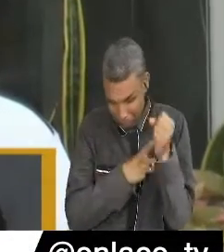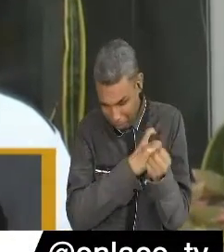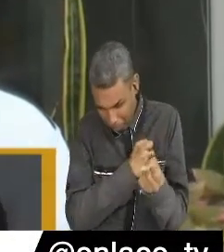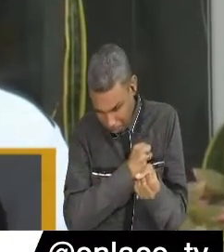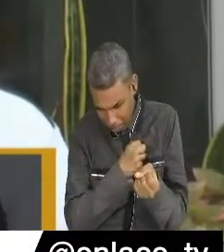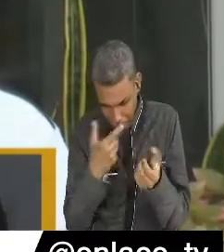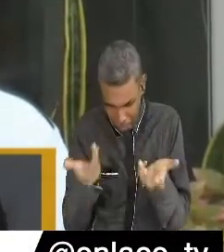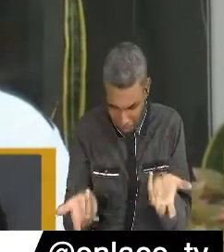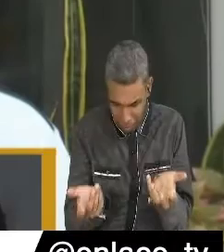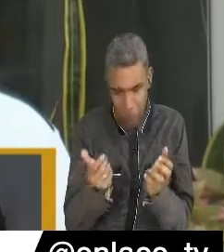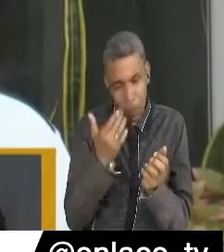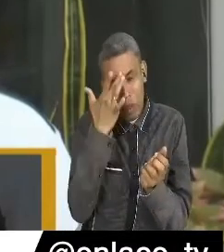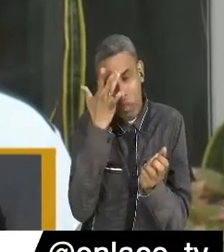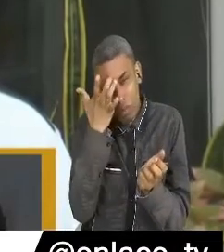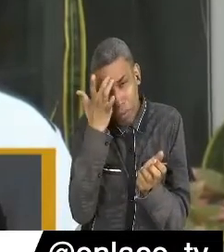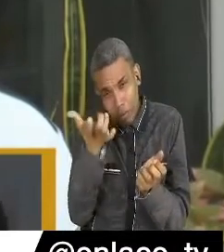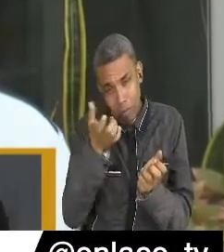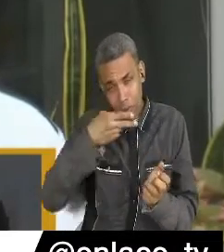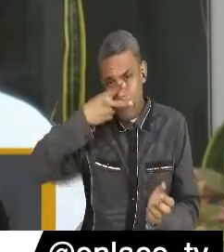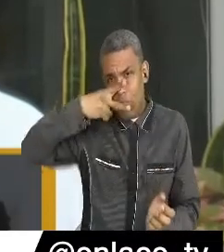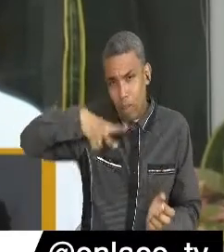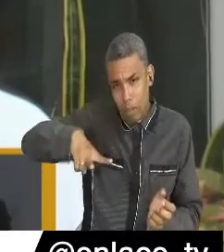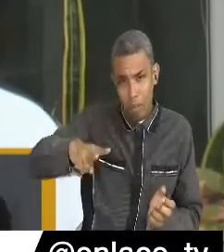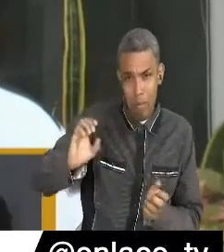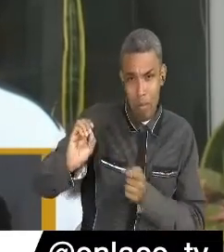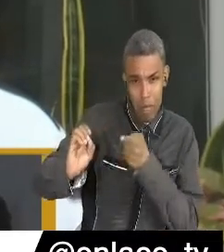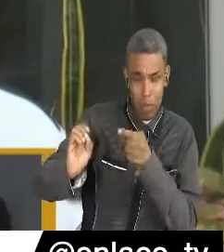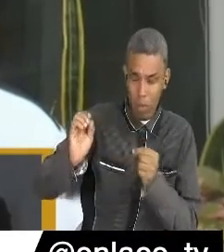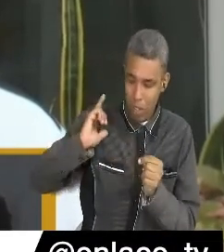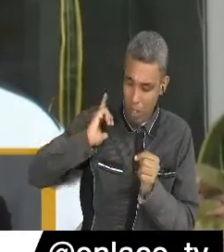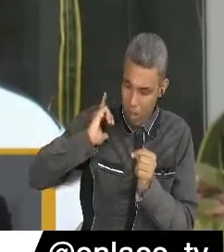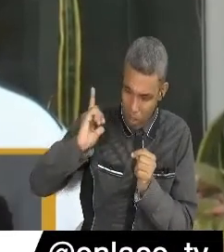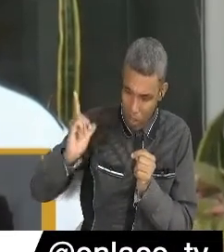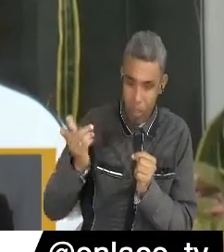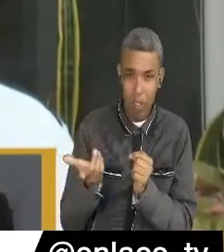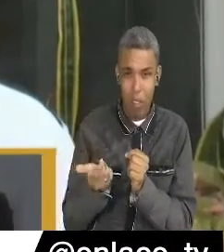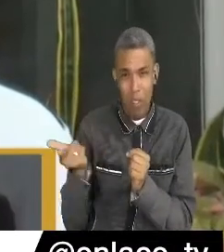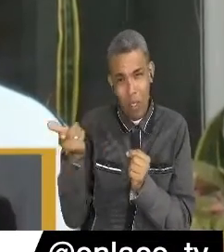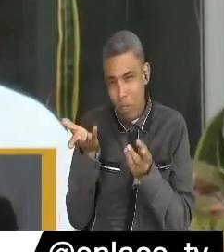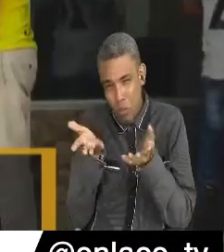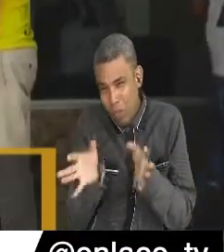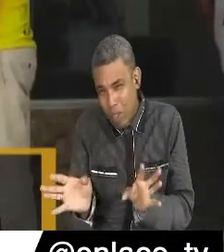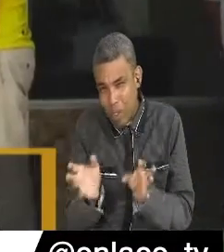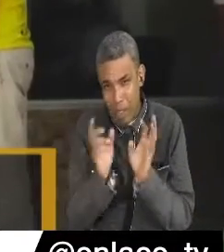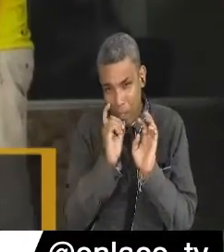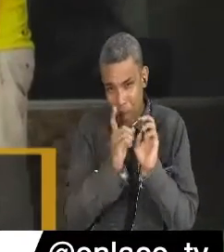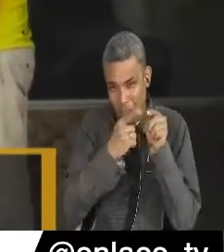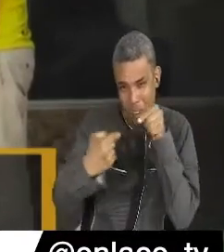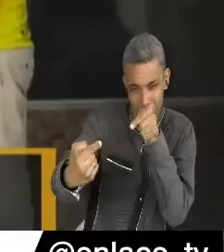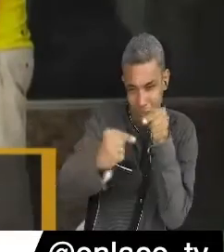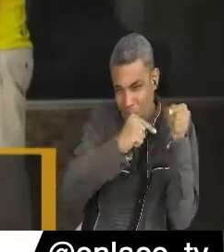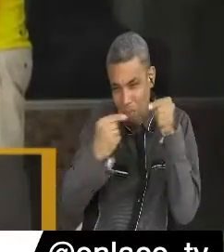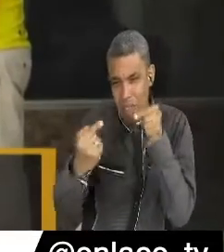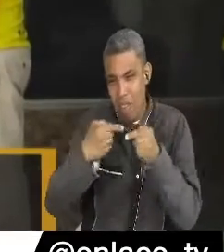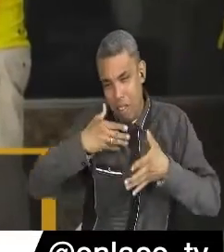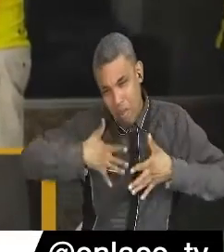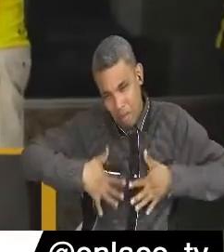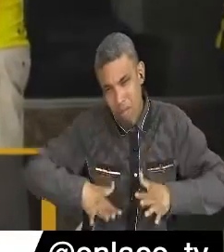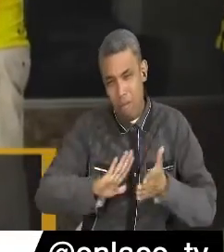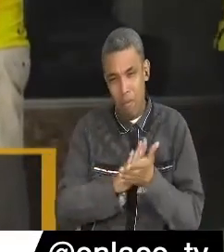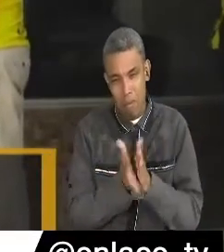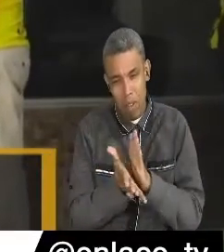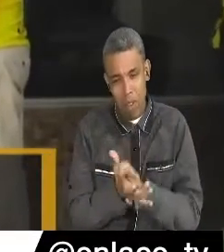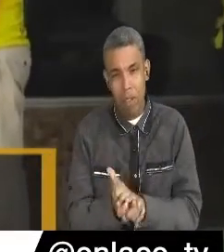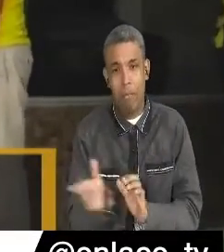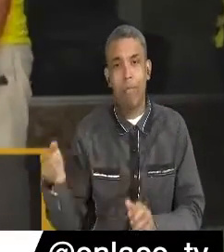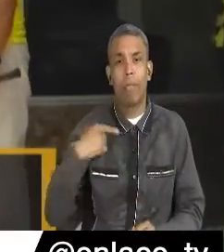describir esta situación, porque mi hijo era un líder de la no violencia en los estadios. Realmente conmovido, este hombre le pide a las